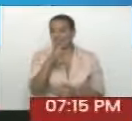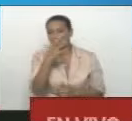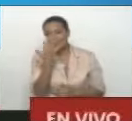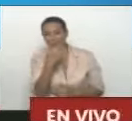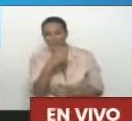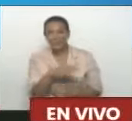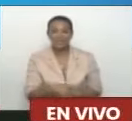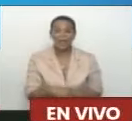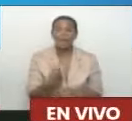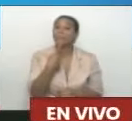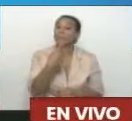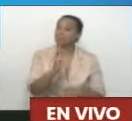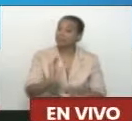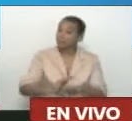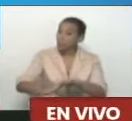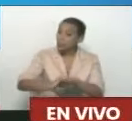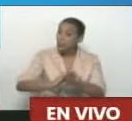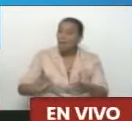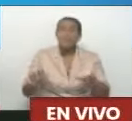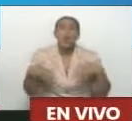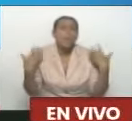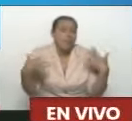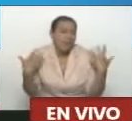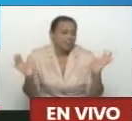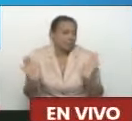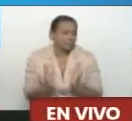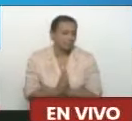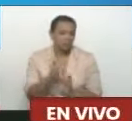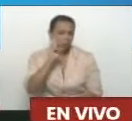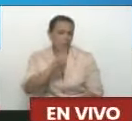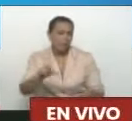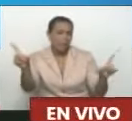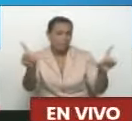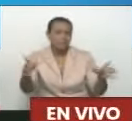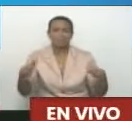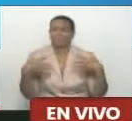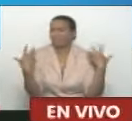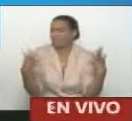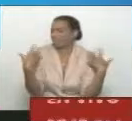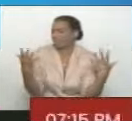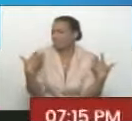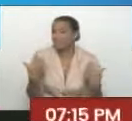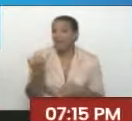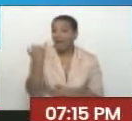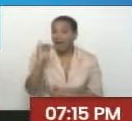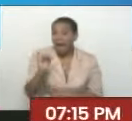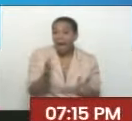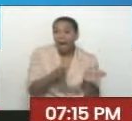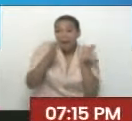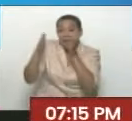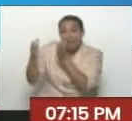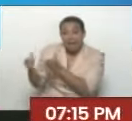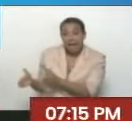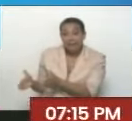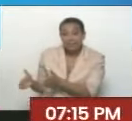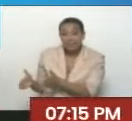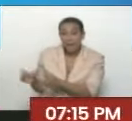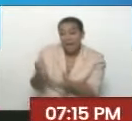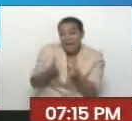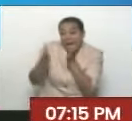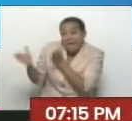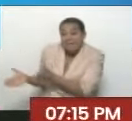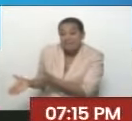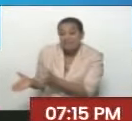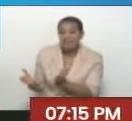Pero les voy a decir que me alegré. Además, tengo al lado, al ladito mío,